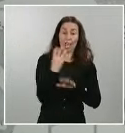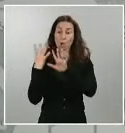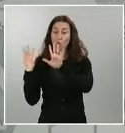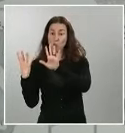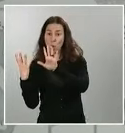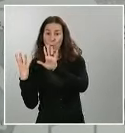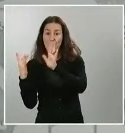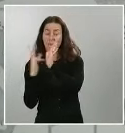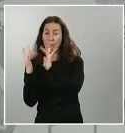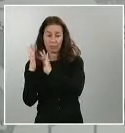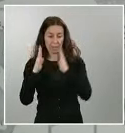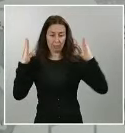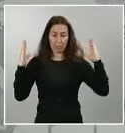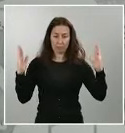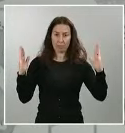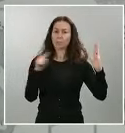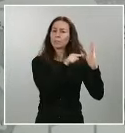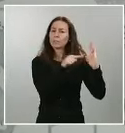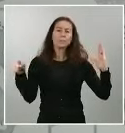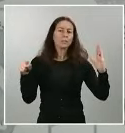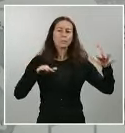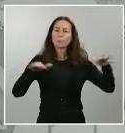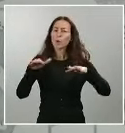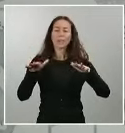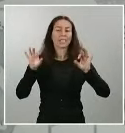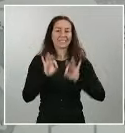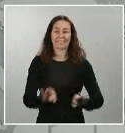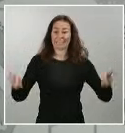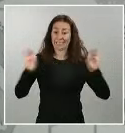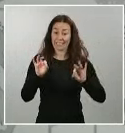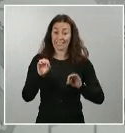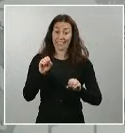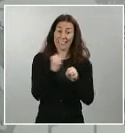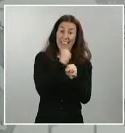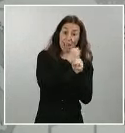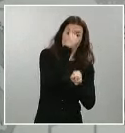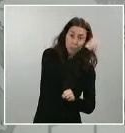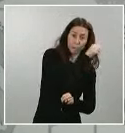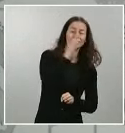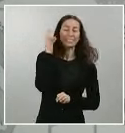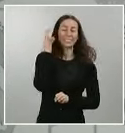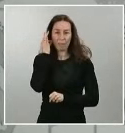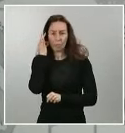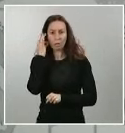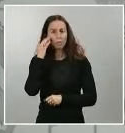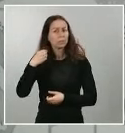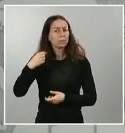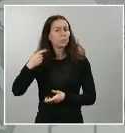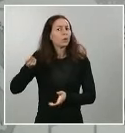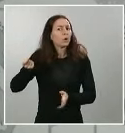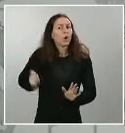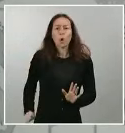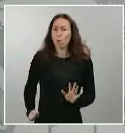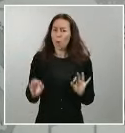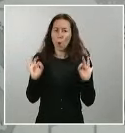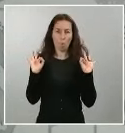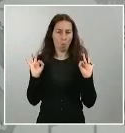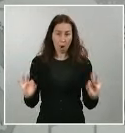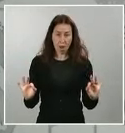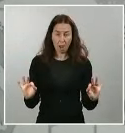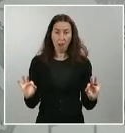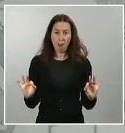días de este permiso retribuido, las trabajadoras y los trabajadores continuarán recibiendo su salario con normalidad. Y una vez